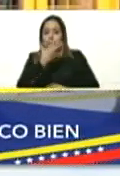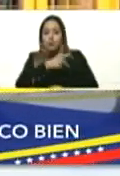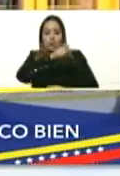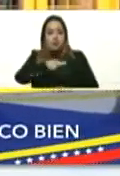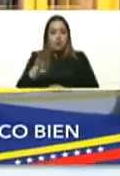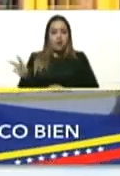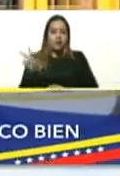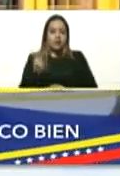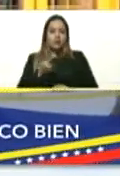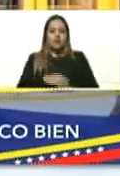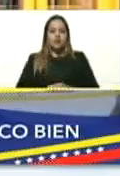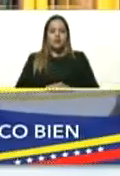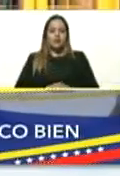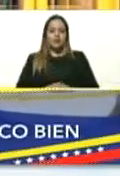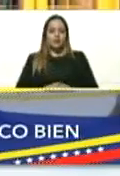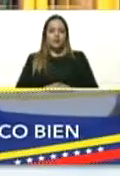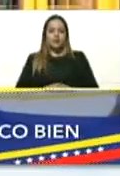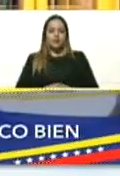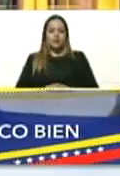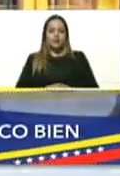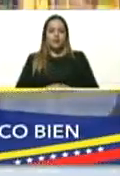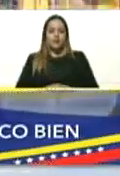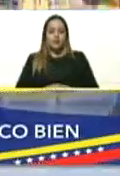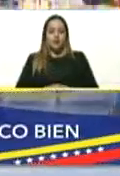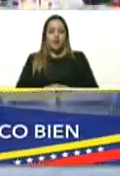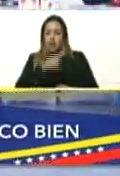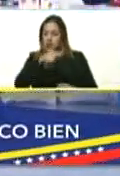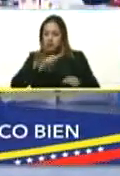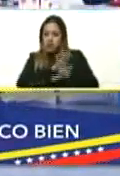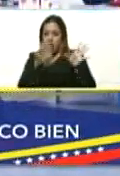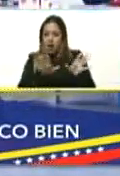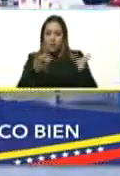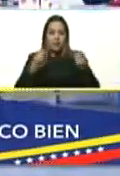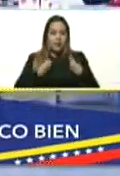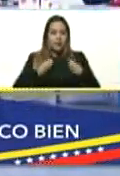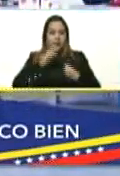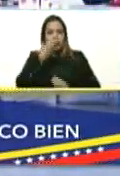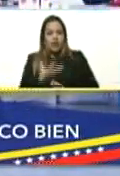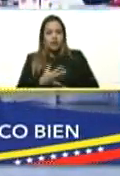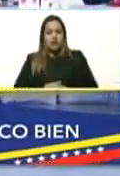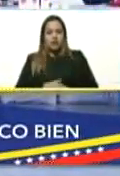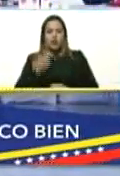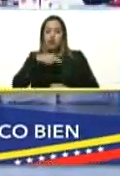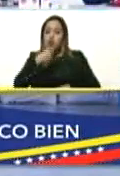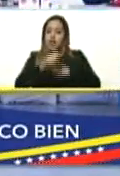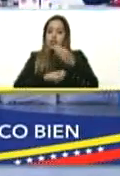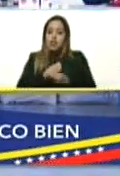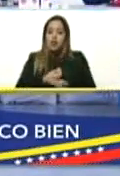venezolanos y de las venezolanas. Así de sencillo, el vivir viviendo. Estamos construyendo el vivir viviendo.